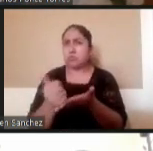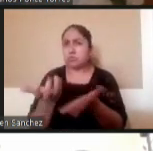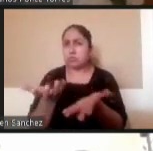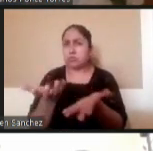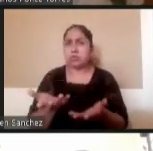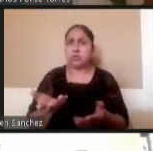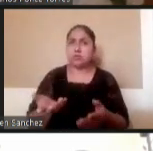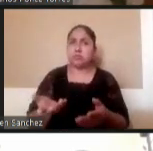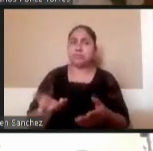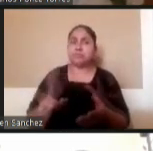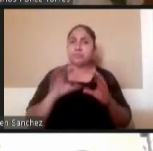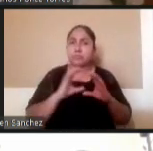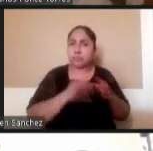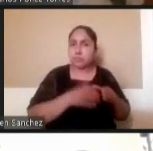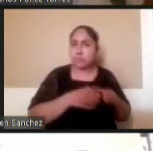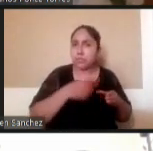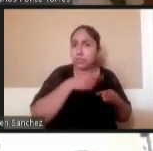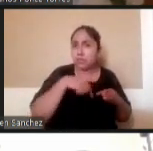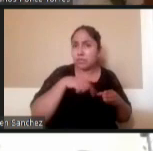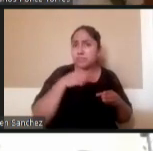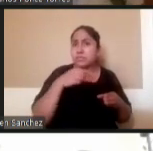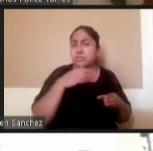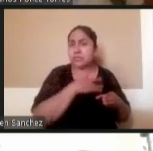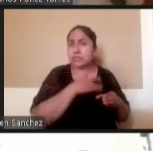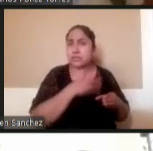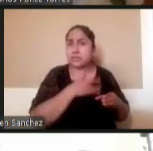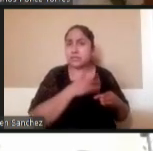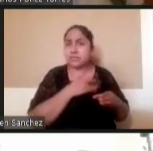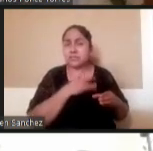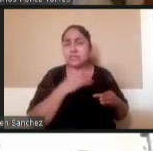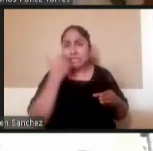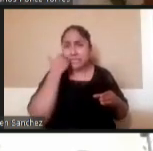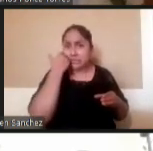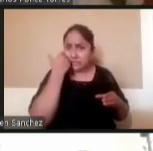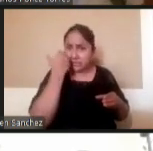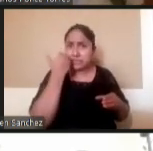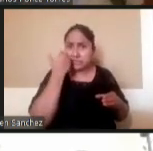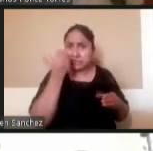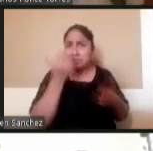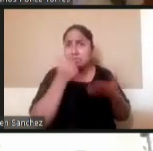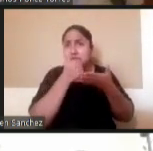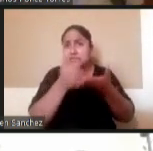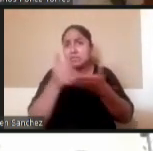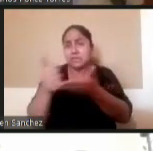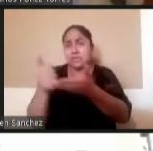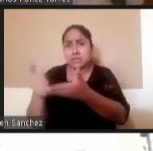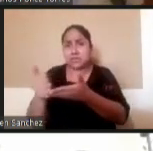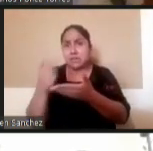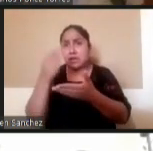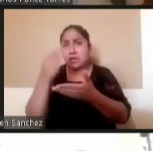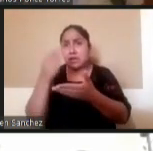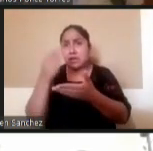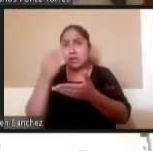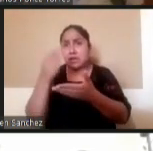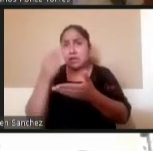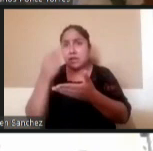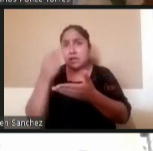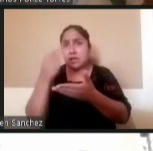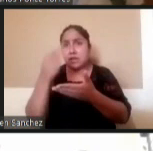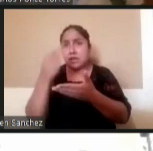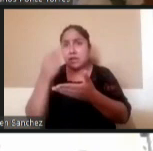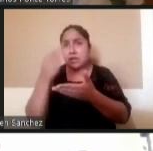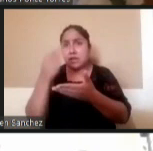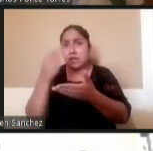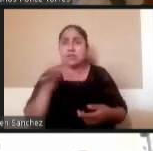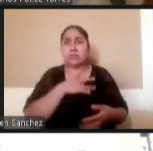comisión. La ciudadanía siempre recurre a nosotros y nos da sus quejas. Y bien dice